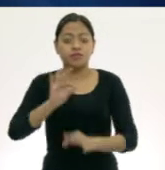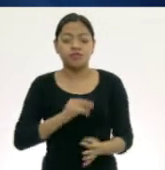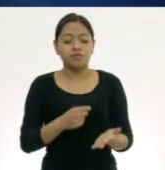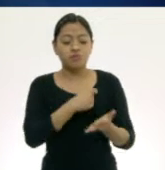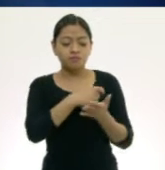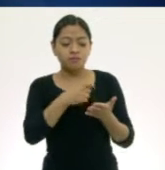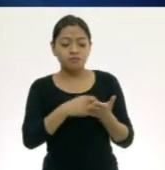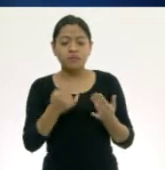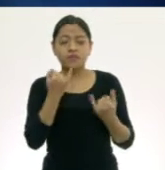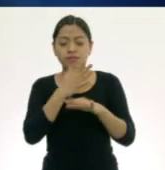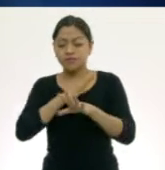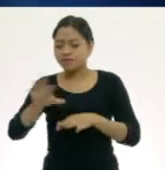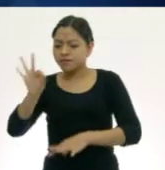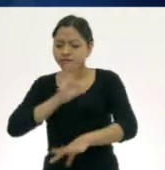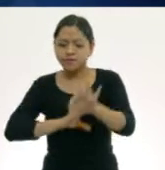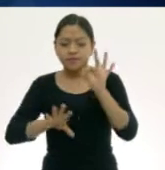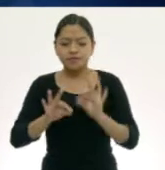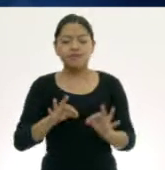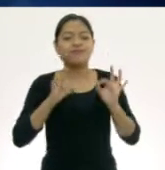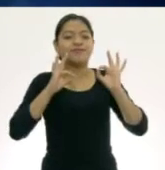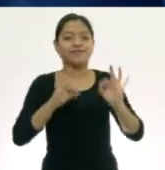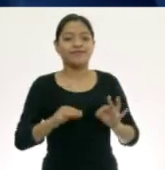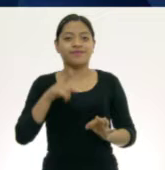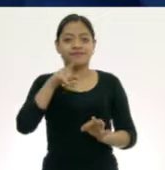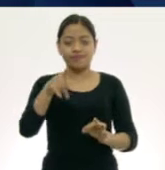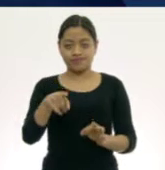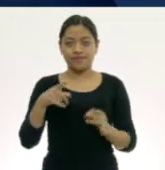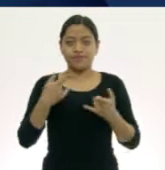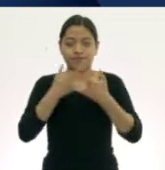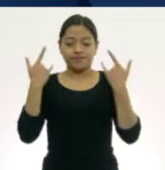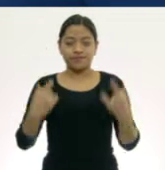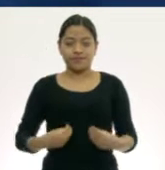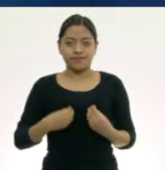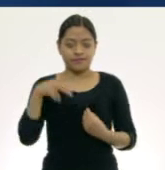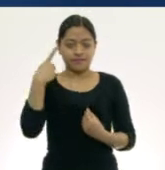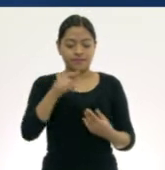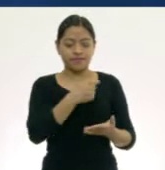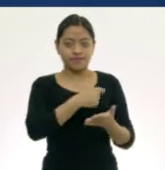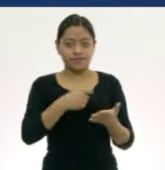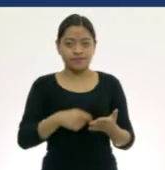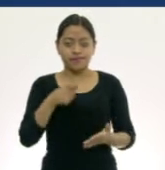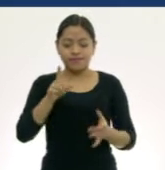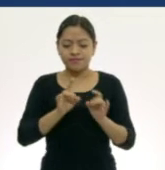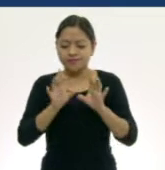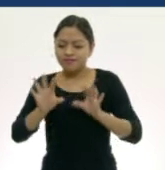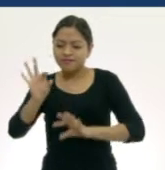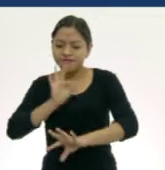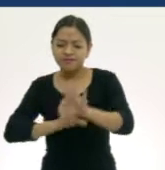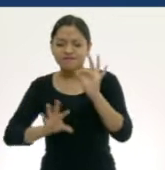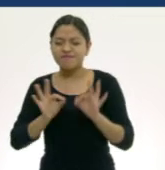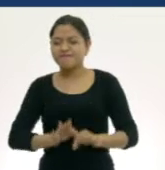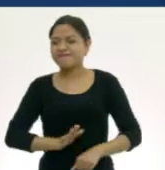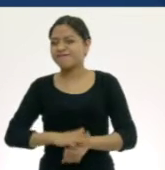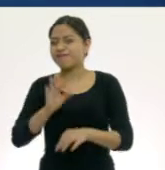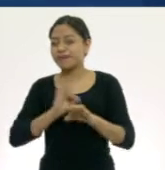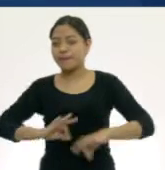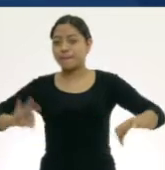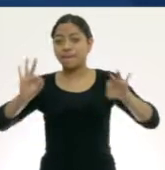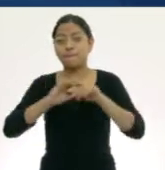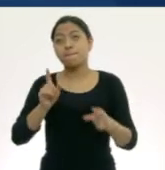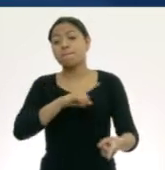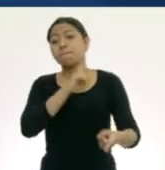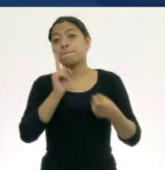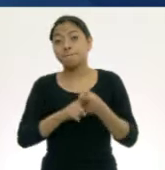de la información que consideres pertinente para tu autobiografía. Elige los acontecimientos más significativos. Pueden